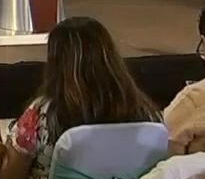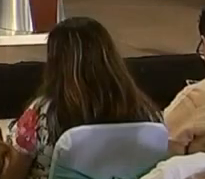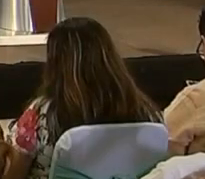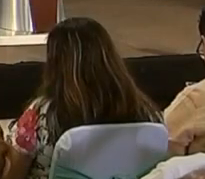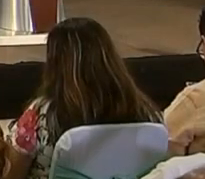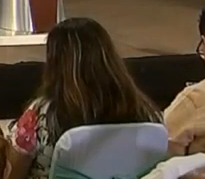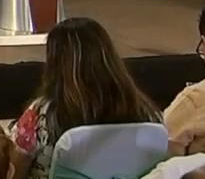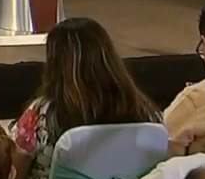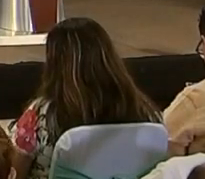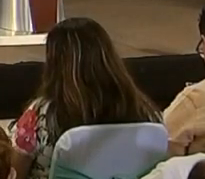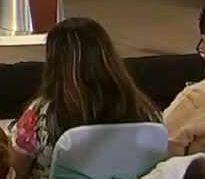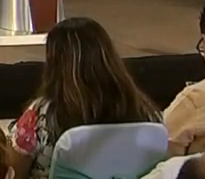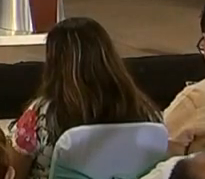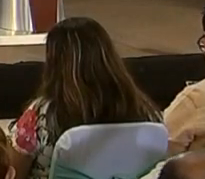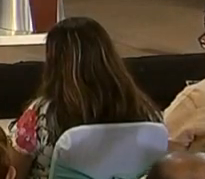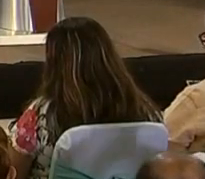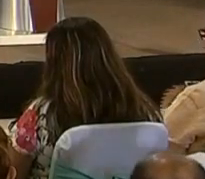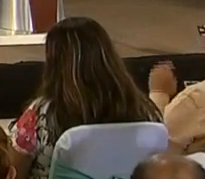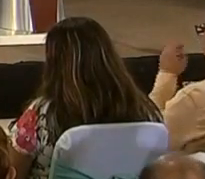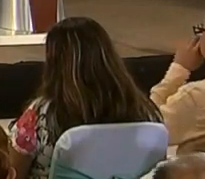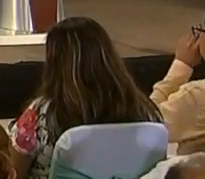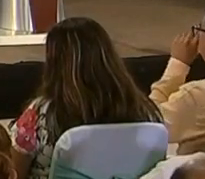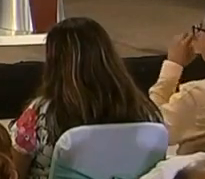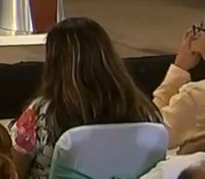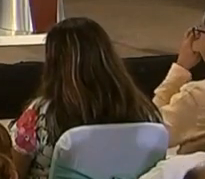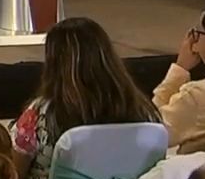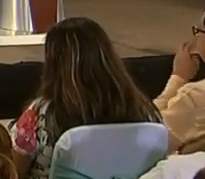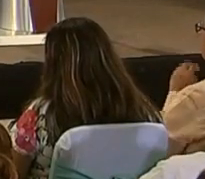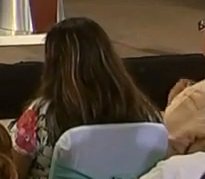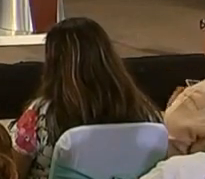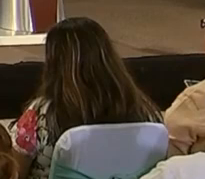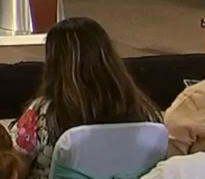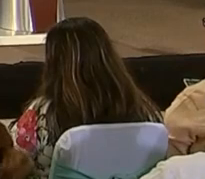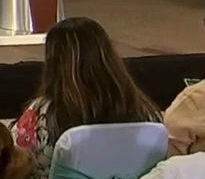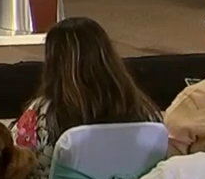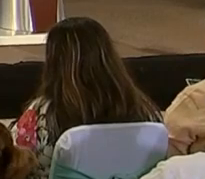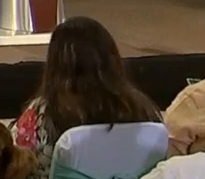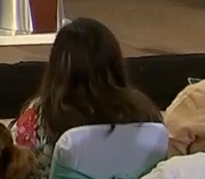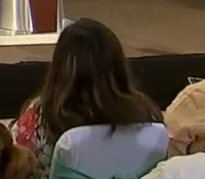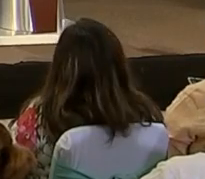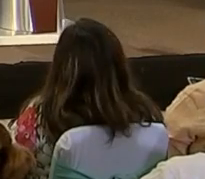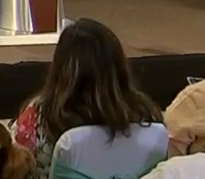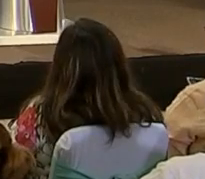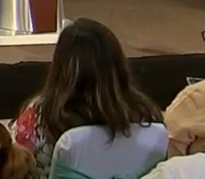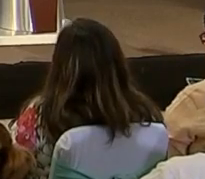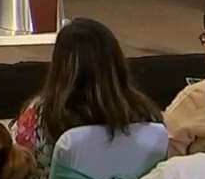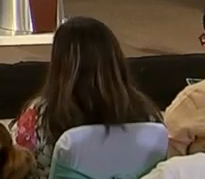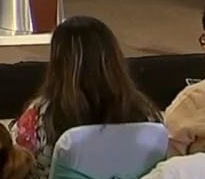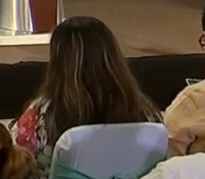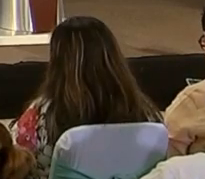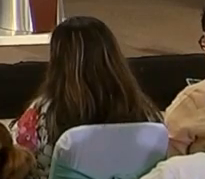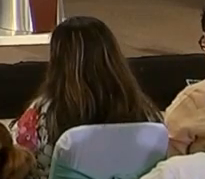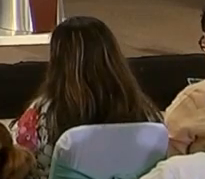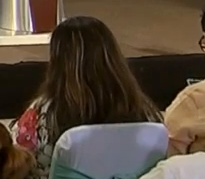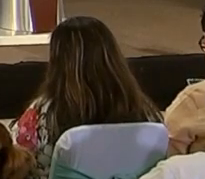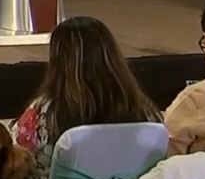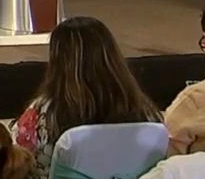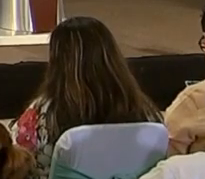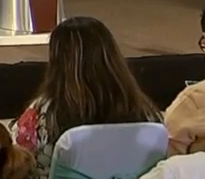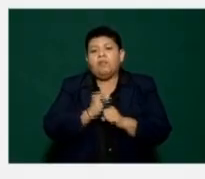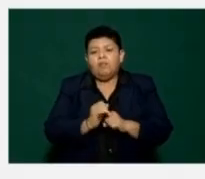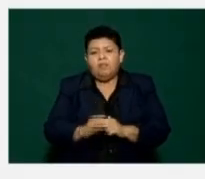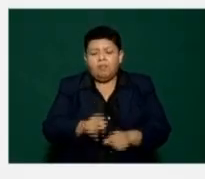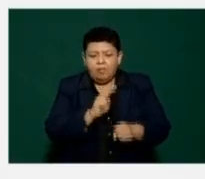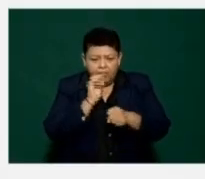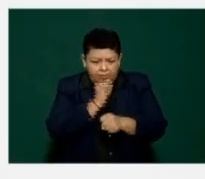lógico que si una sarga cera afuera vale 15 millones a nosotros nos puede costar entre 68 millones de pesos